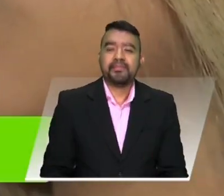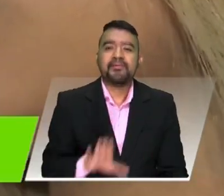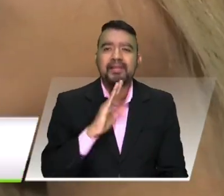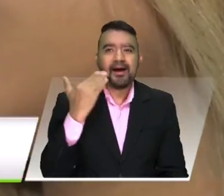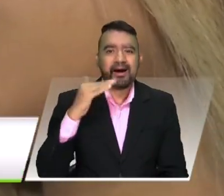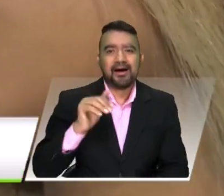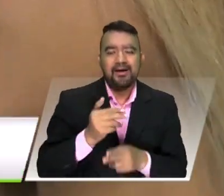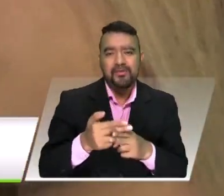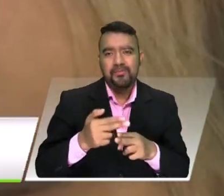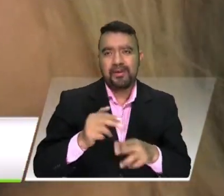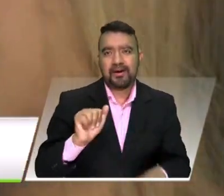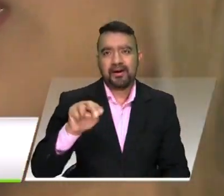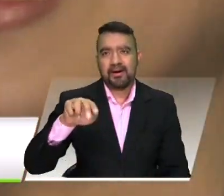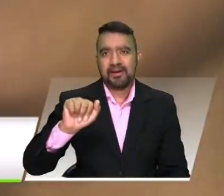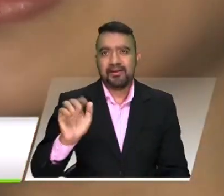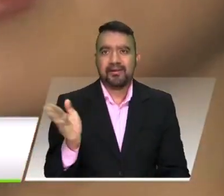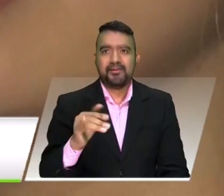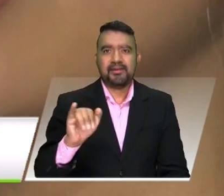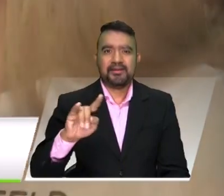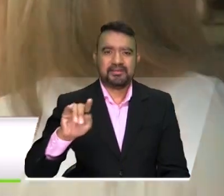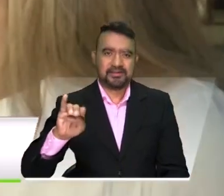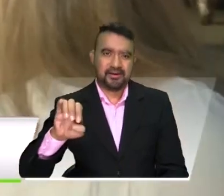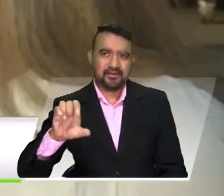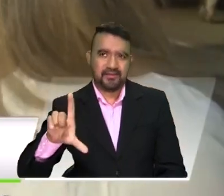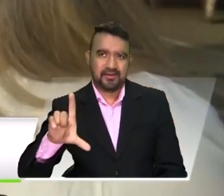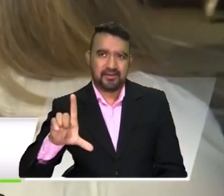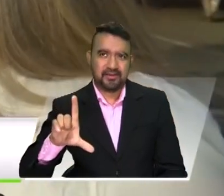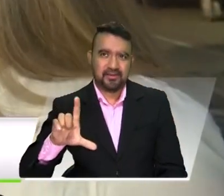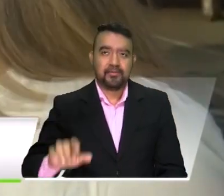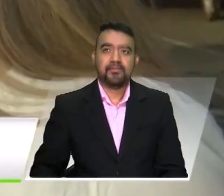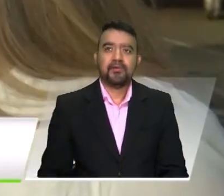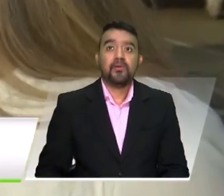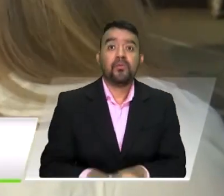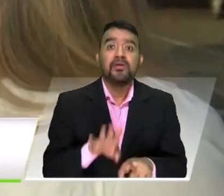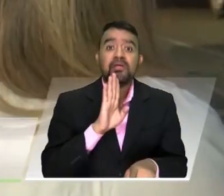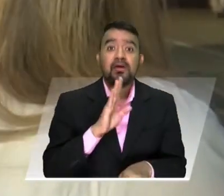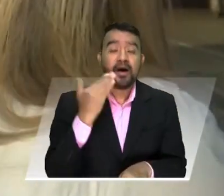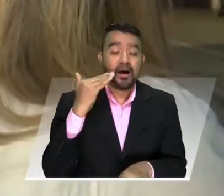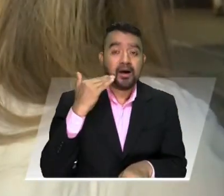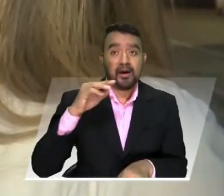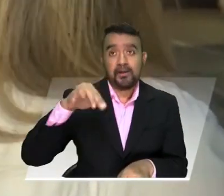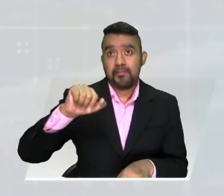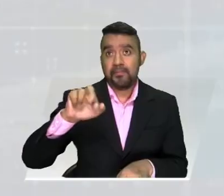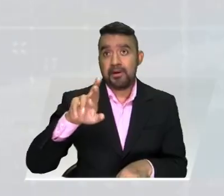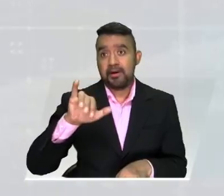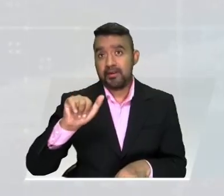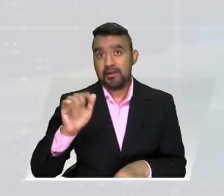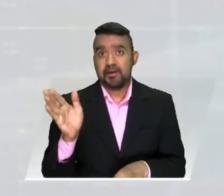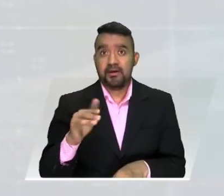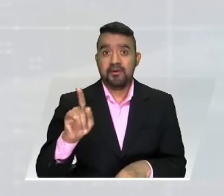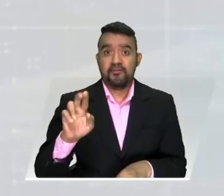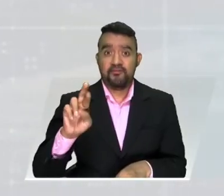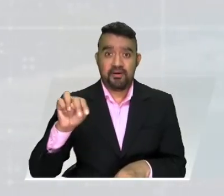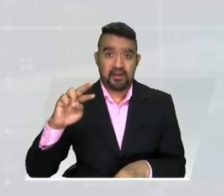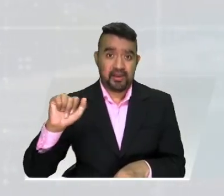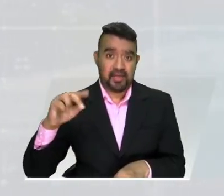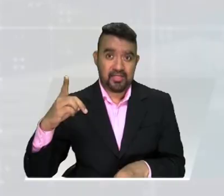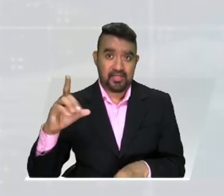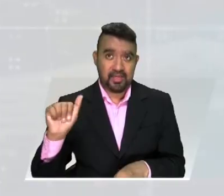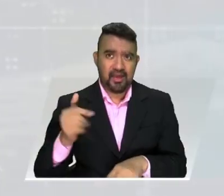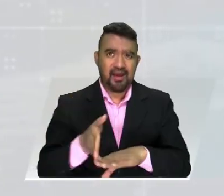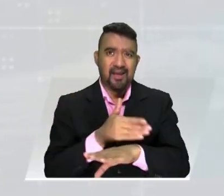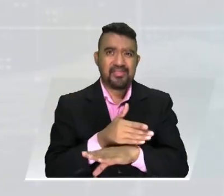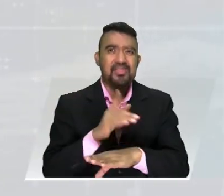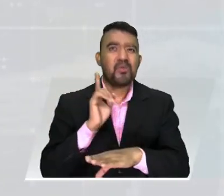Ana Isabel Giraldo es amiga de María Fernanda Salazar, de quien se presume es responsable del accidente de tránsito ocurrido la noche